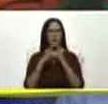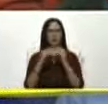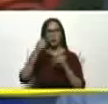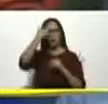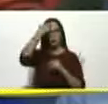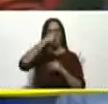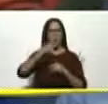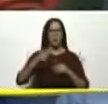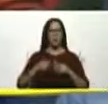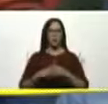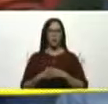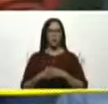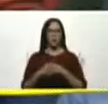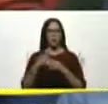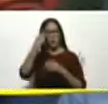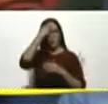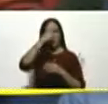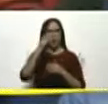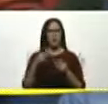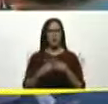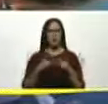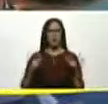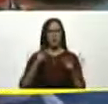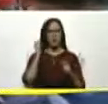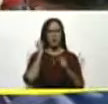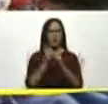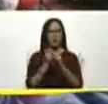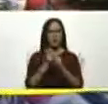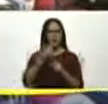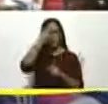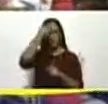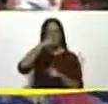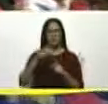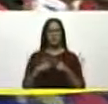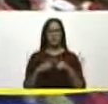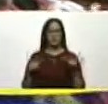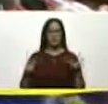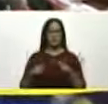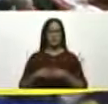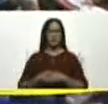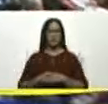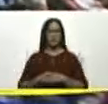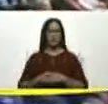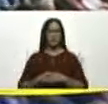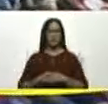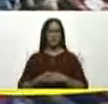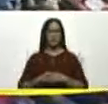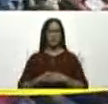pueblo. Un pueblo lleno de esperanza, un pueblo lleno de amor, un pueblo lleno